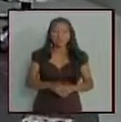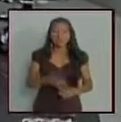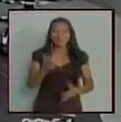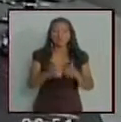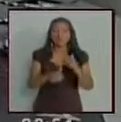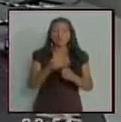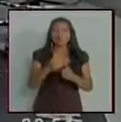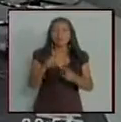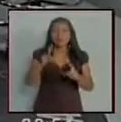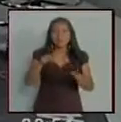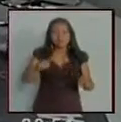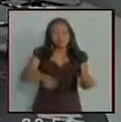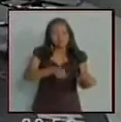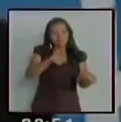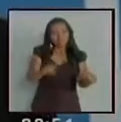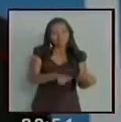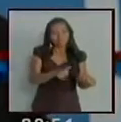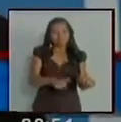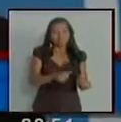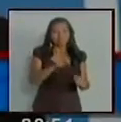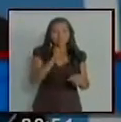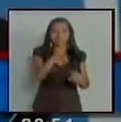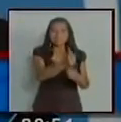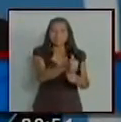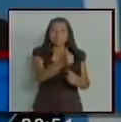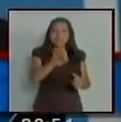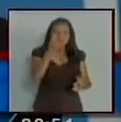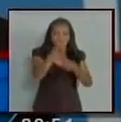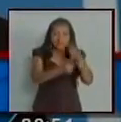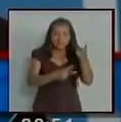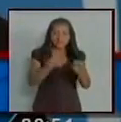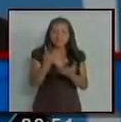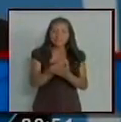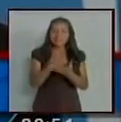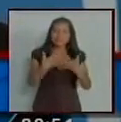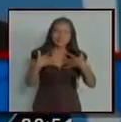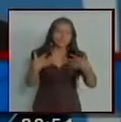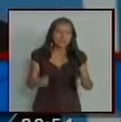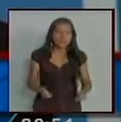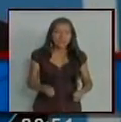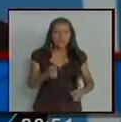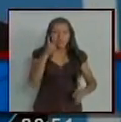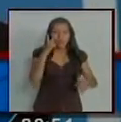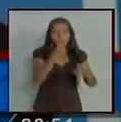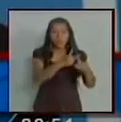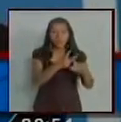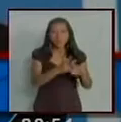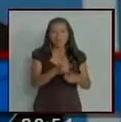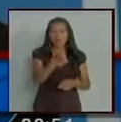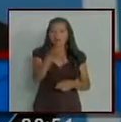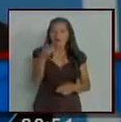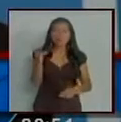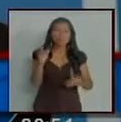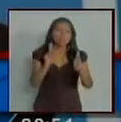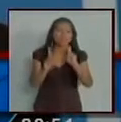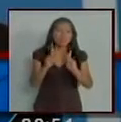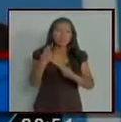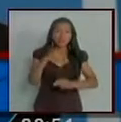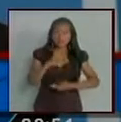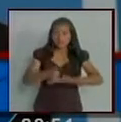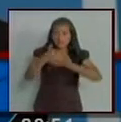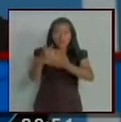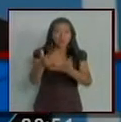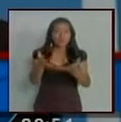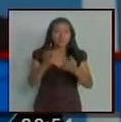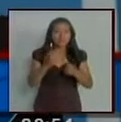El problema es el seguimiento, que tener a los pacientes bajo un régimen de salud, porque se nos pierden los pacientes. Podemos tener las mejores intenciones, el